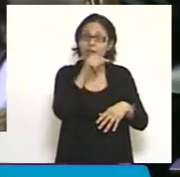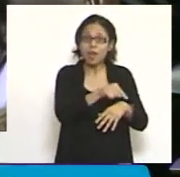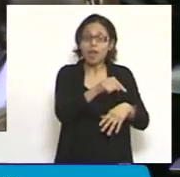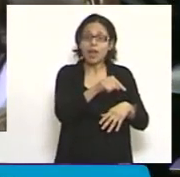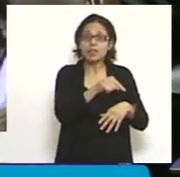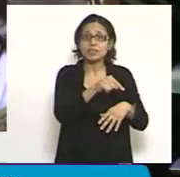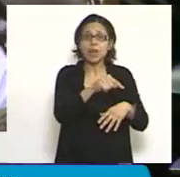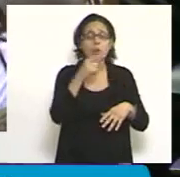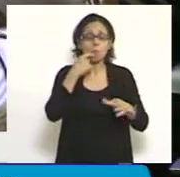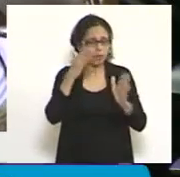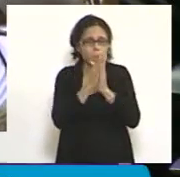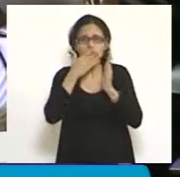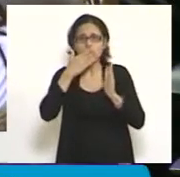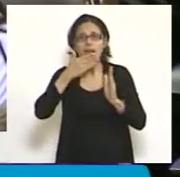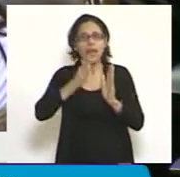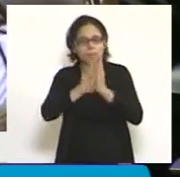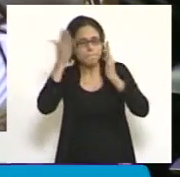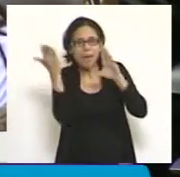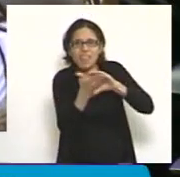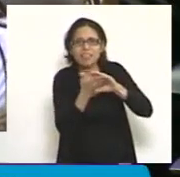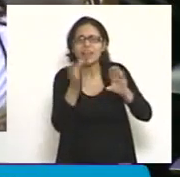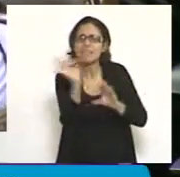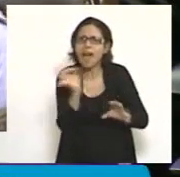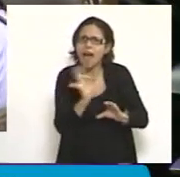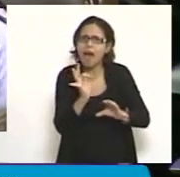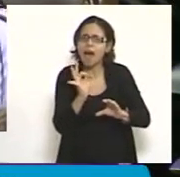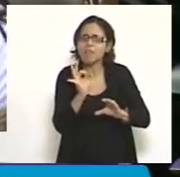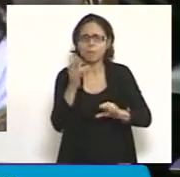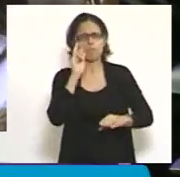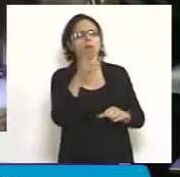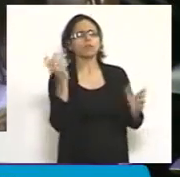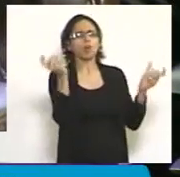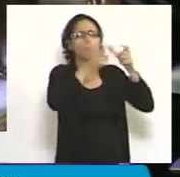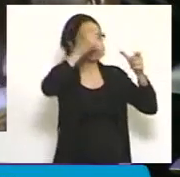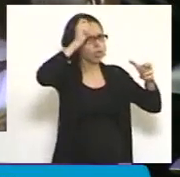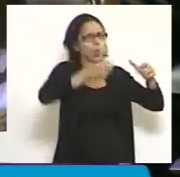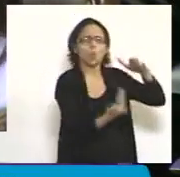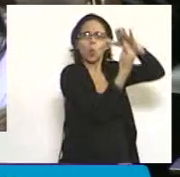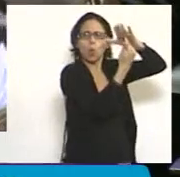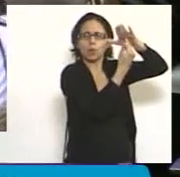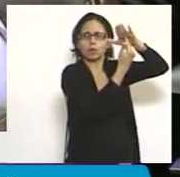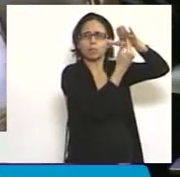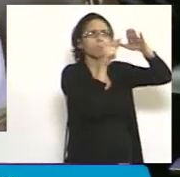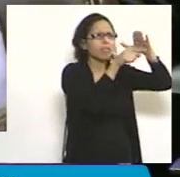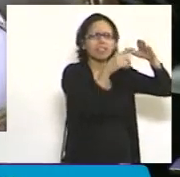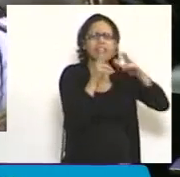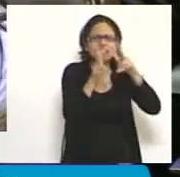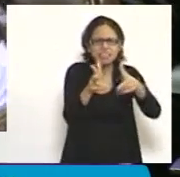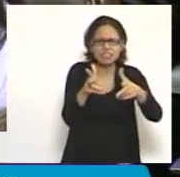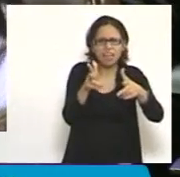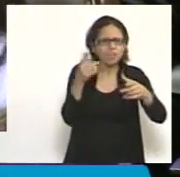sin expediente. Ustedes ven como la Corte Suprema declara inaplicable